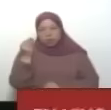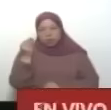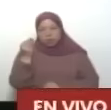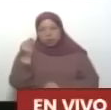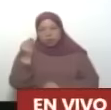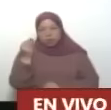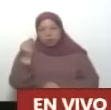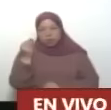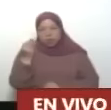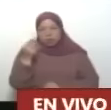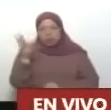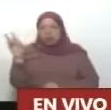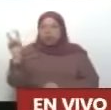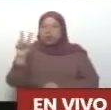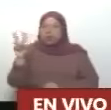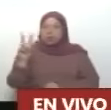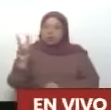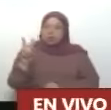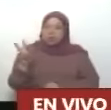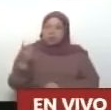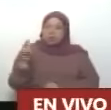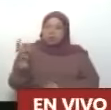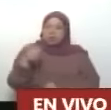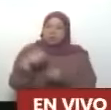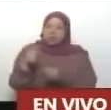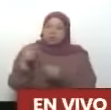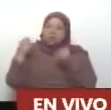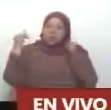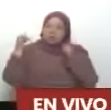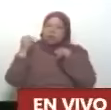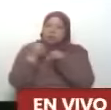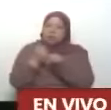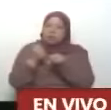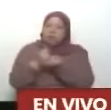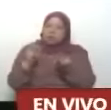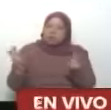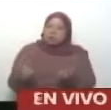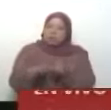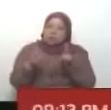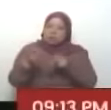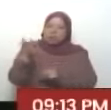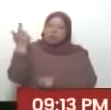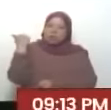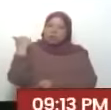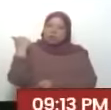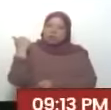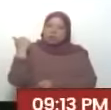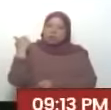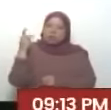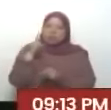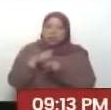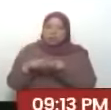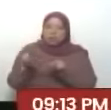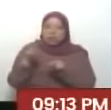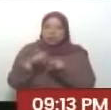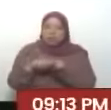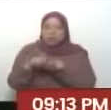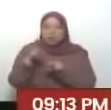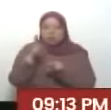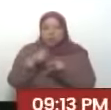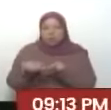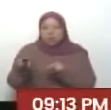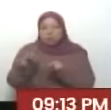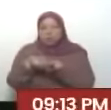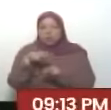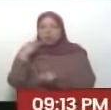que los venezolanos y venezolanas que más celebraron la victoria de ayer fueron los niños, las niñas y